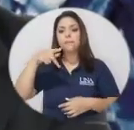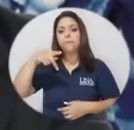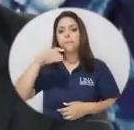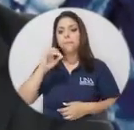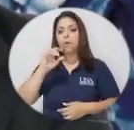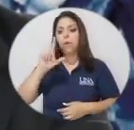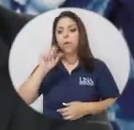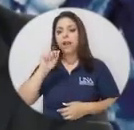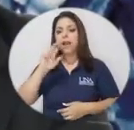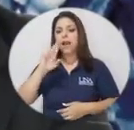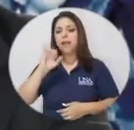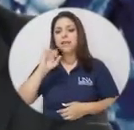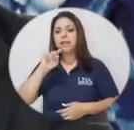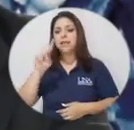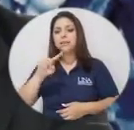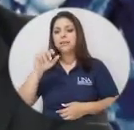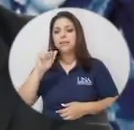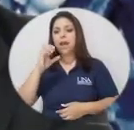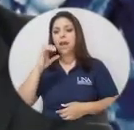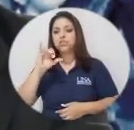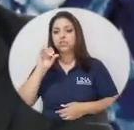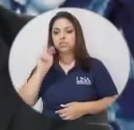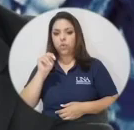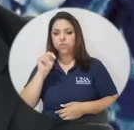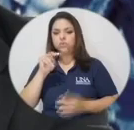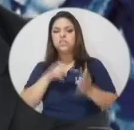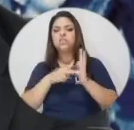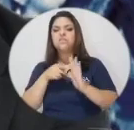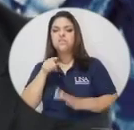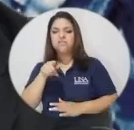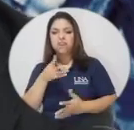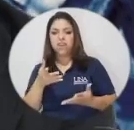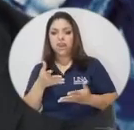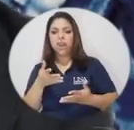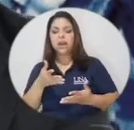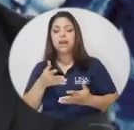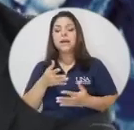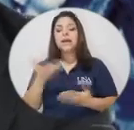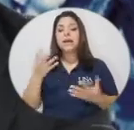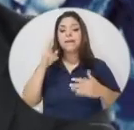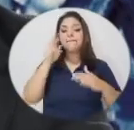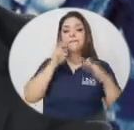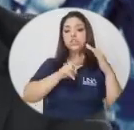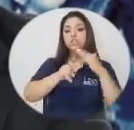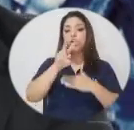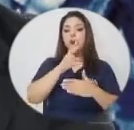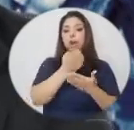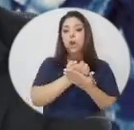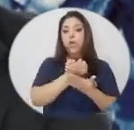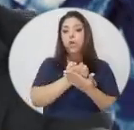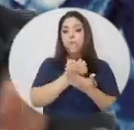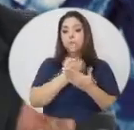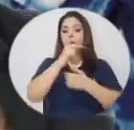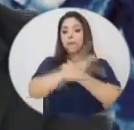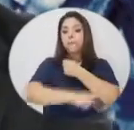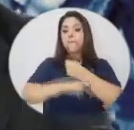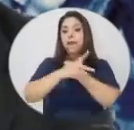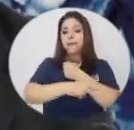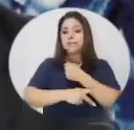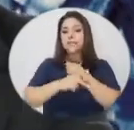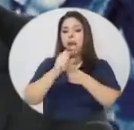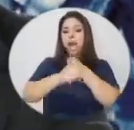polarización. Polarización que va desde la visión económica del país. Los Estados Unidos en los 70 sufren una